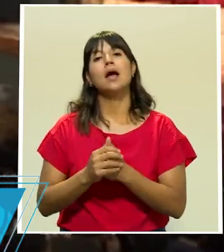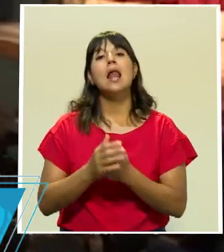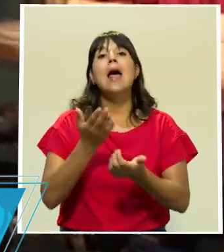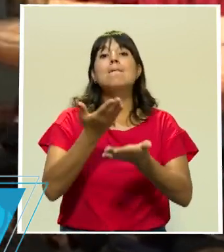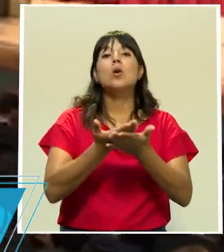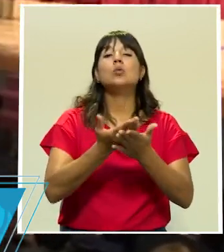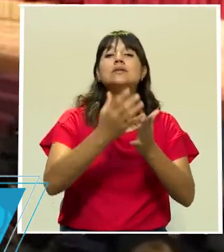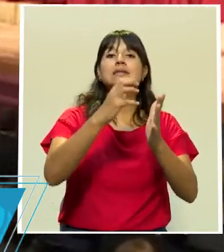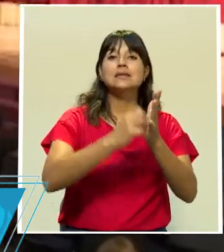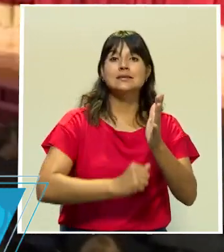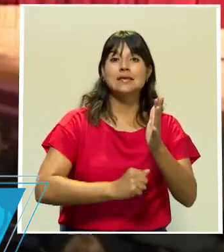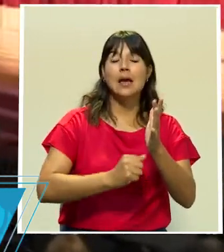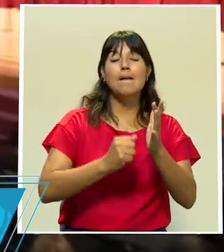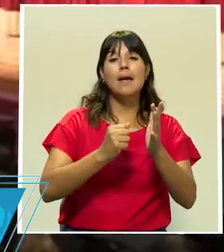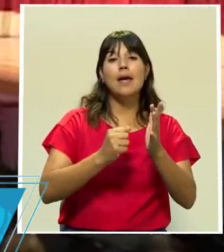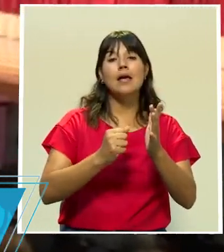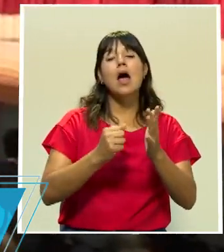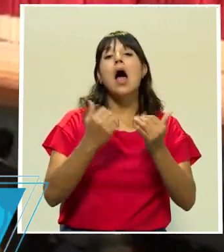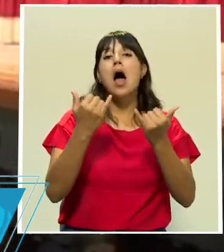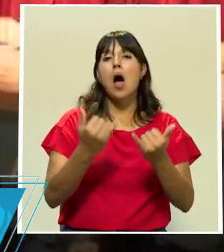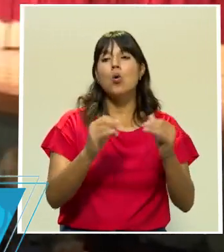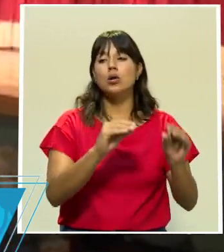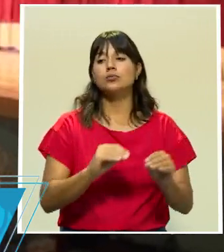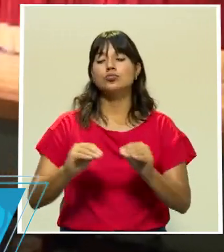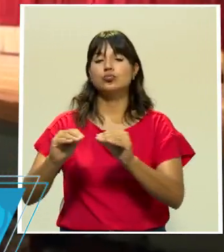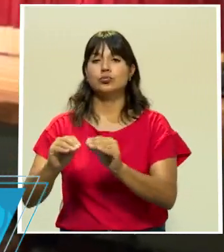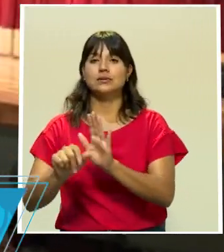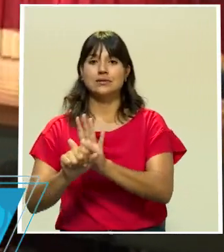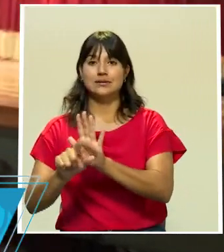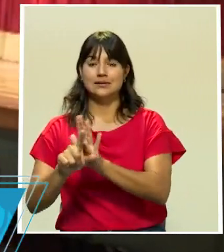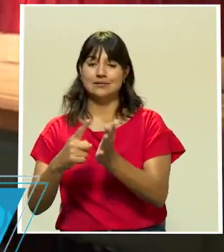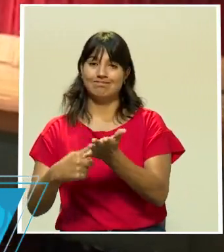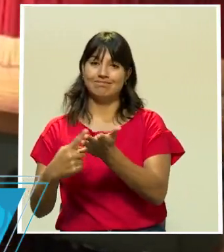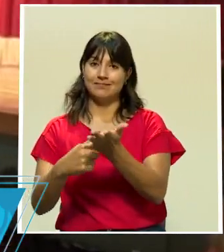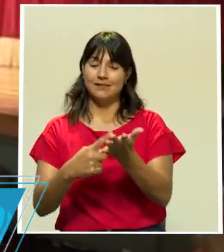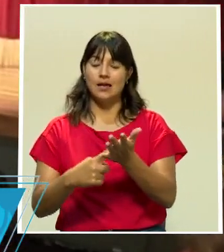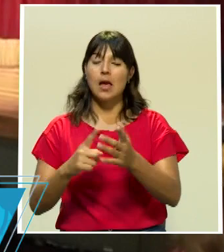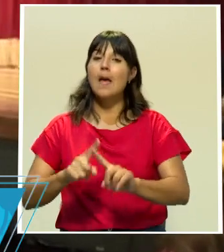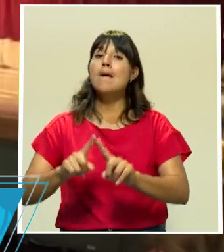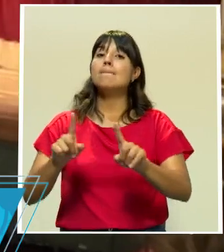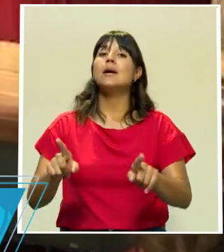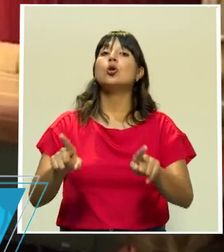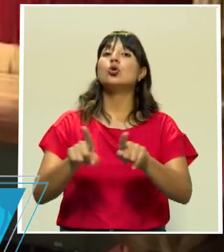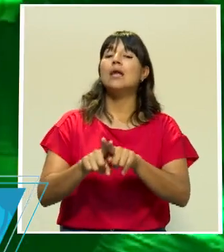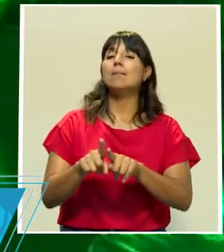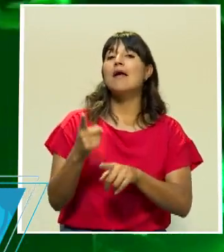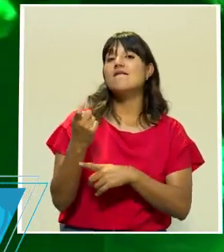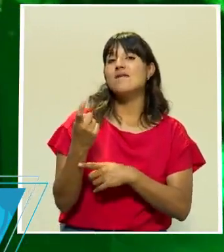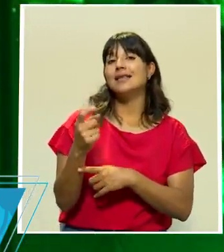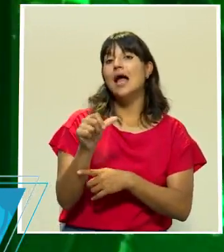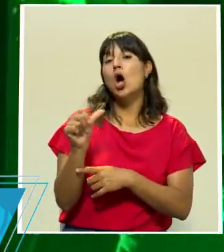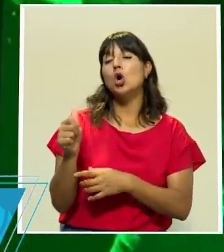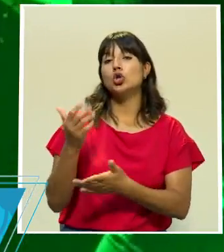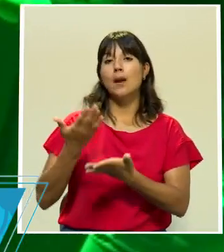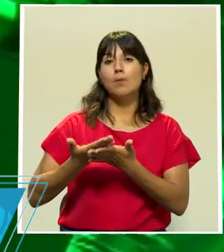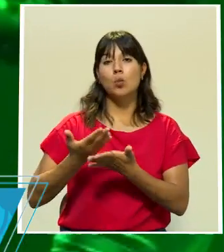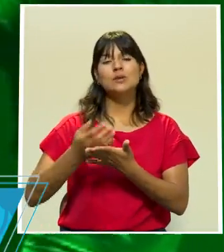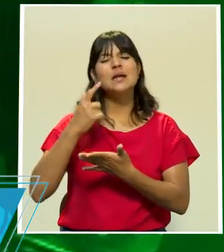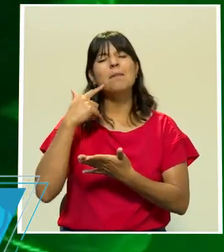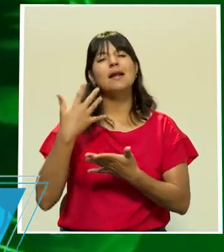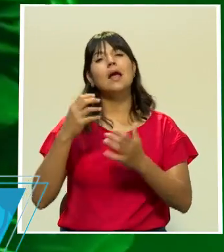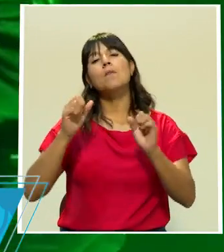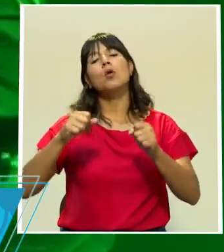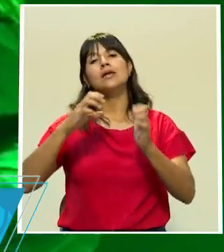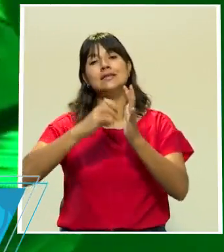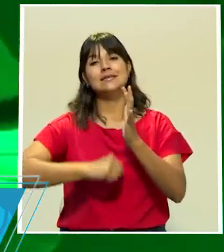Ministerio de Cultura ahora pasará a la discusión en plenario legislativo. No obstante, también estaba pendiente otra moción para la reducción